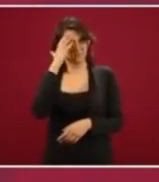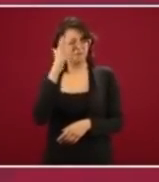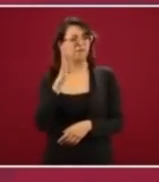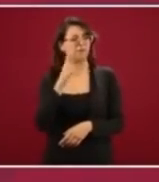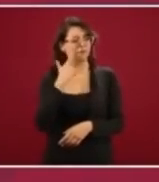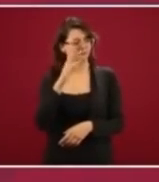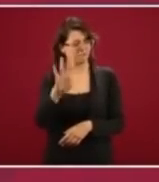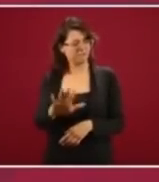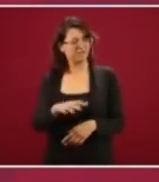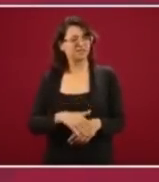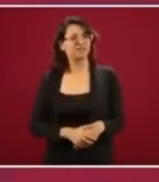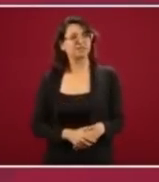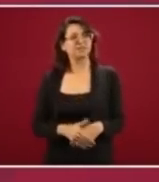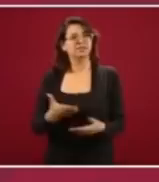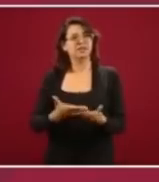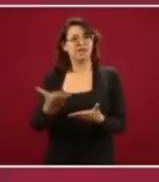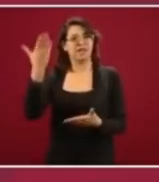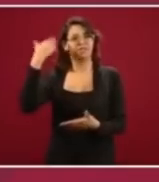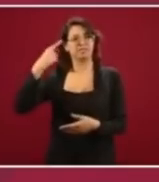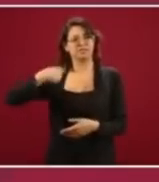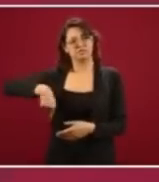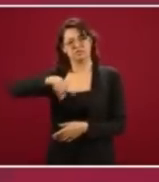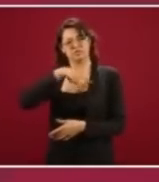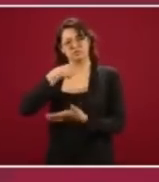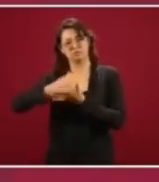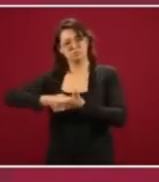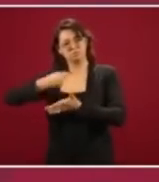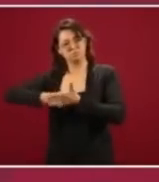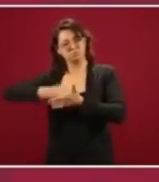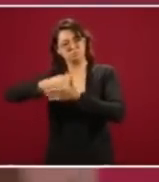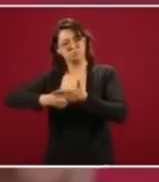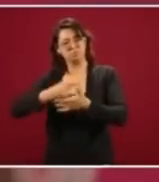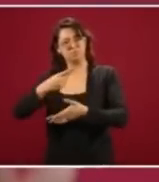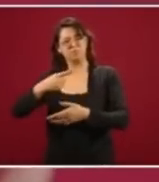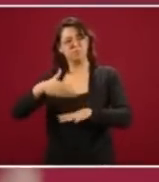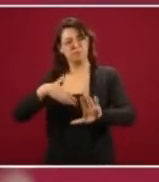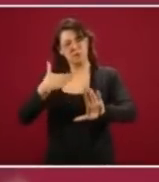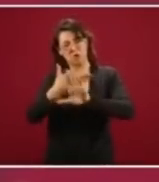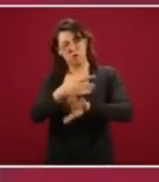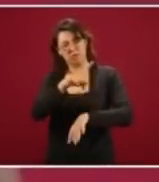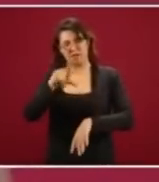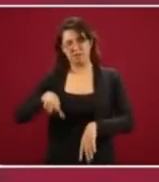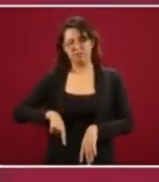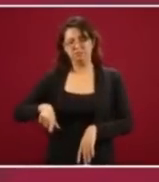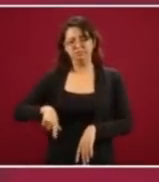que estábamos en la oposición, que empezamos a crear